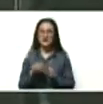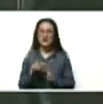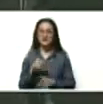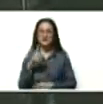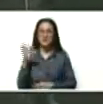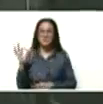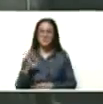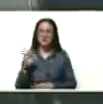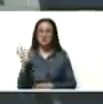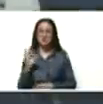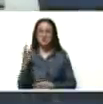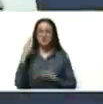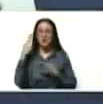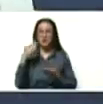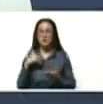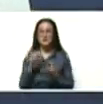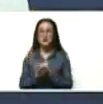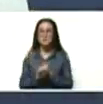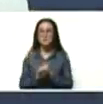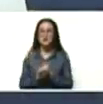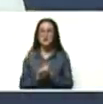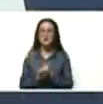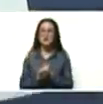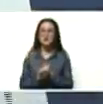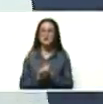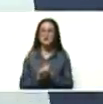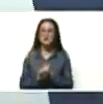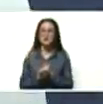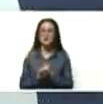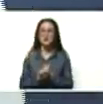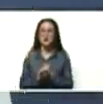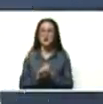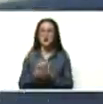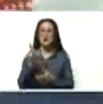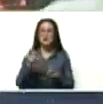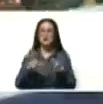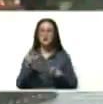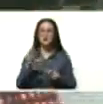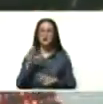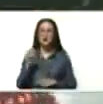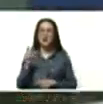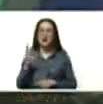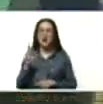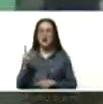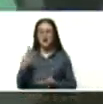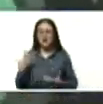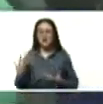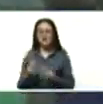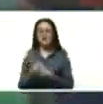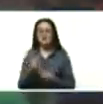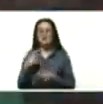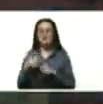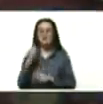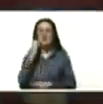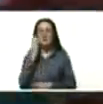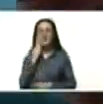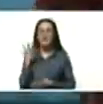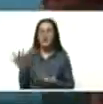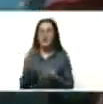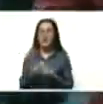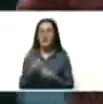saludo a mis amigos, amigas, compañeros y compañeras. Carlos, acompáñame. Y la madrina, madrina, por favor,